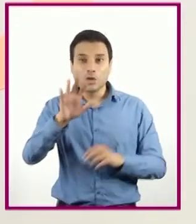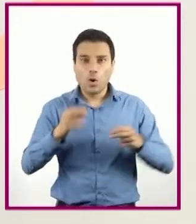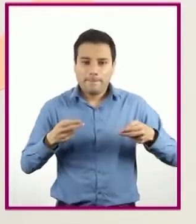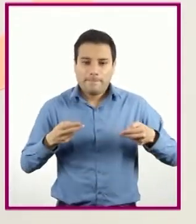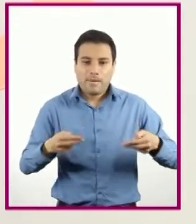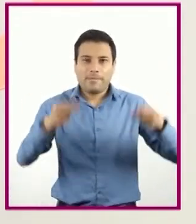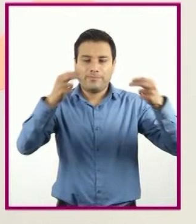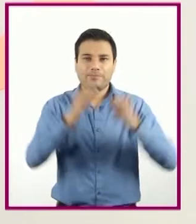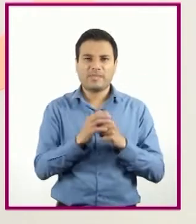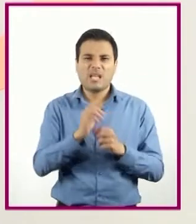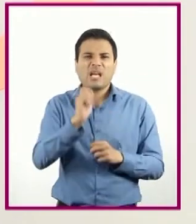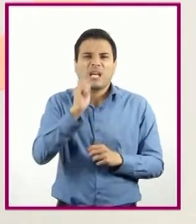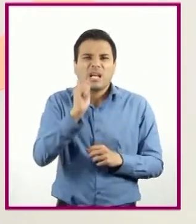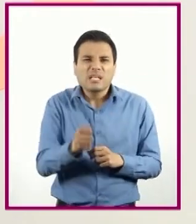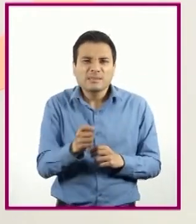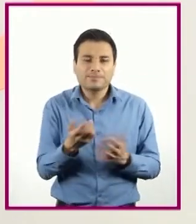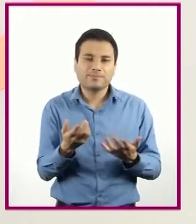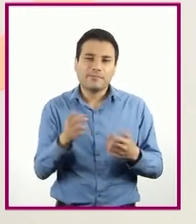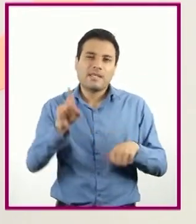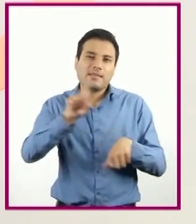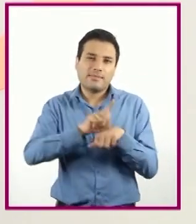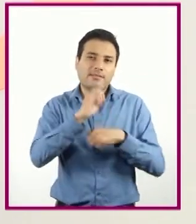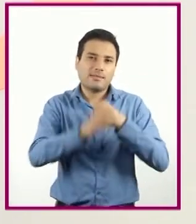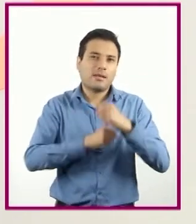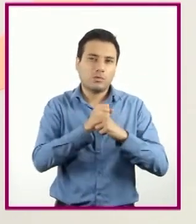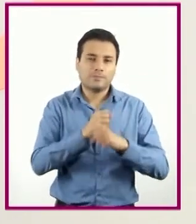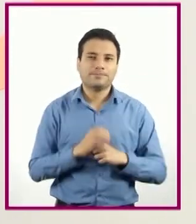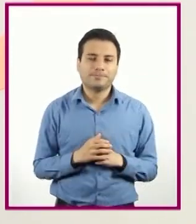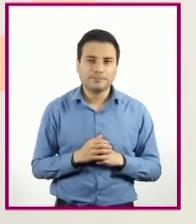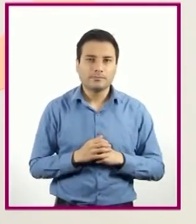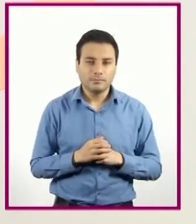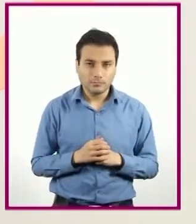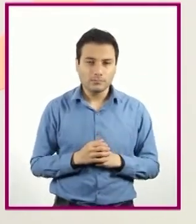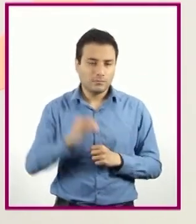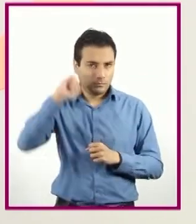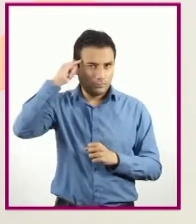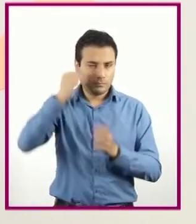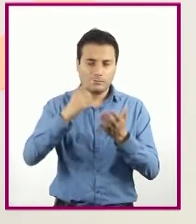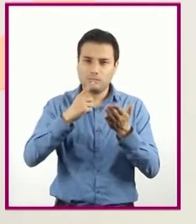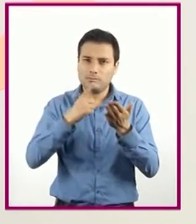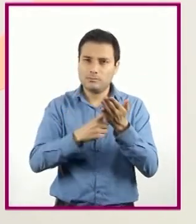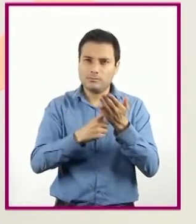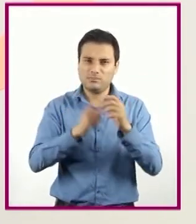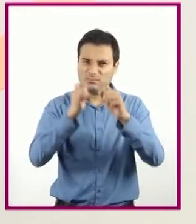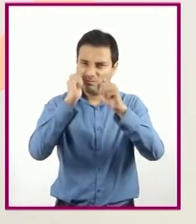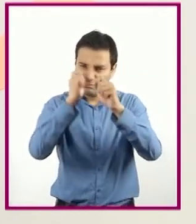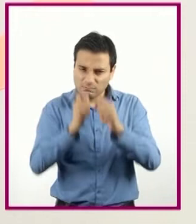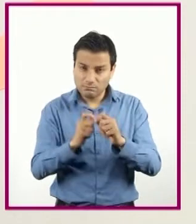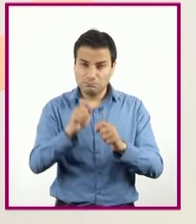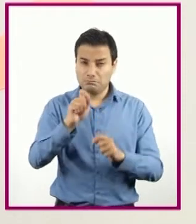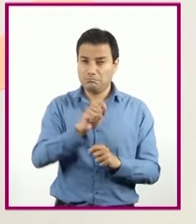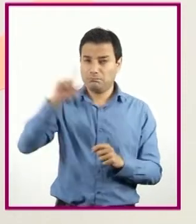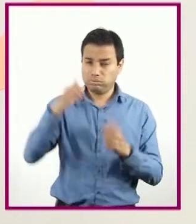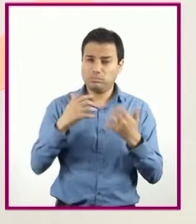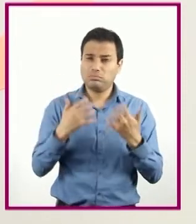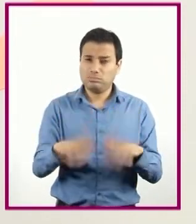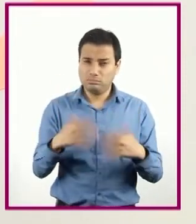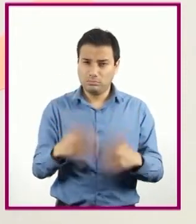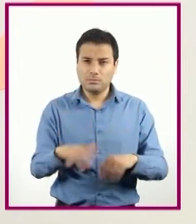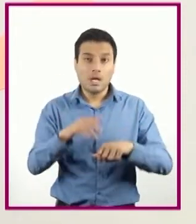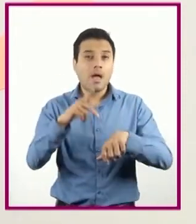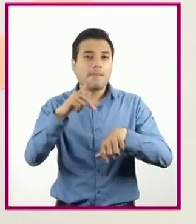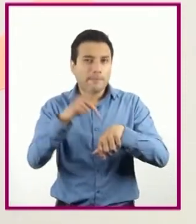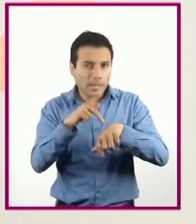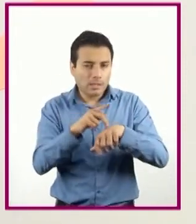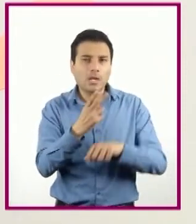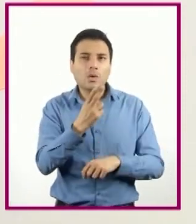una correspondencia con los días del año. Los totonacas fueron destacados escultores por sus trabajos en piedras, pero